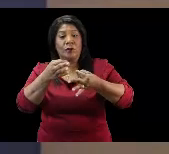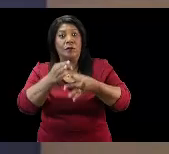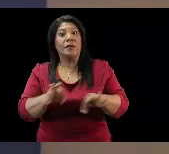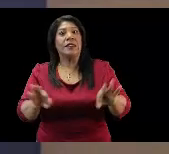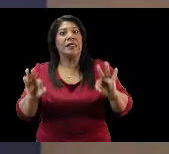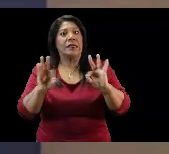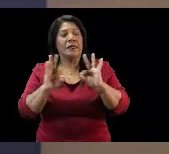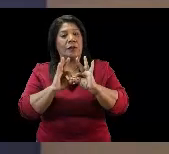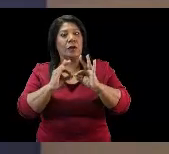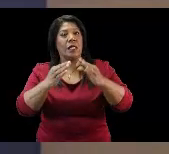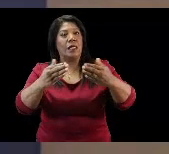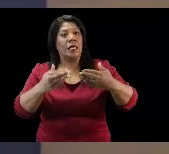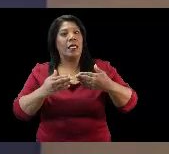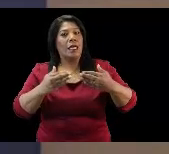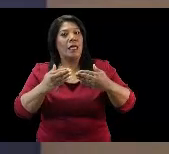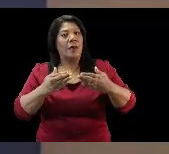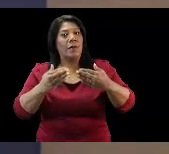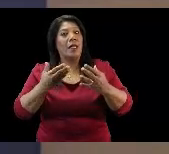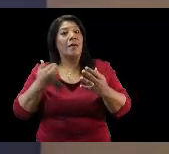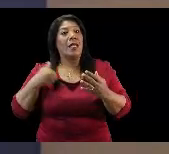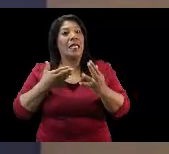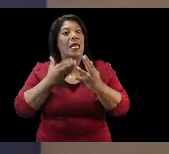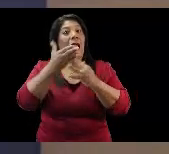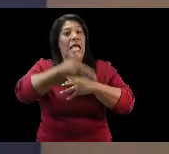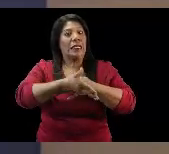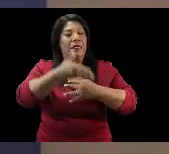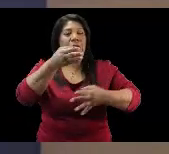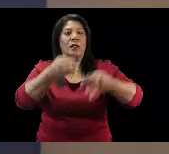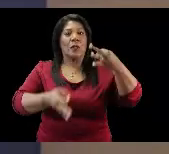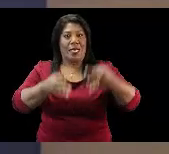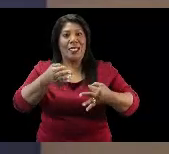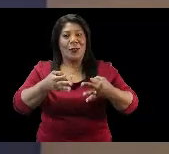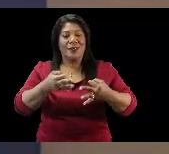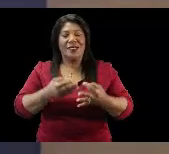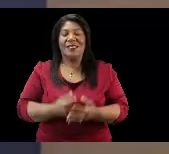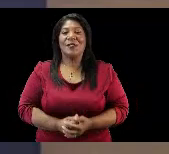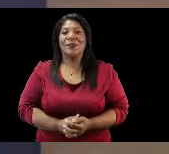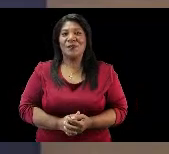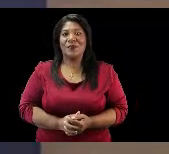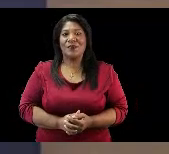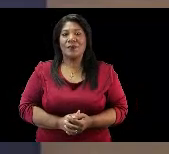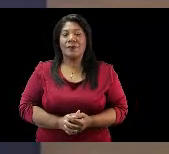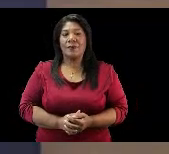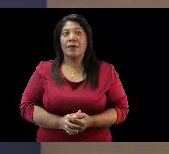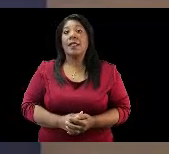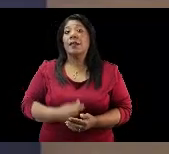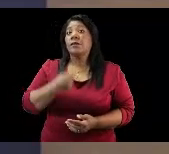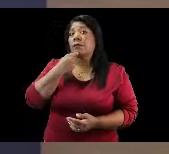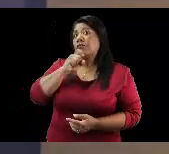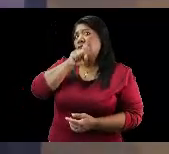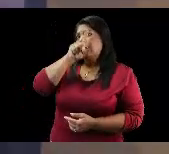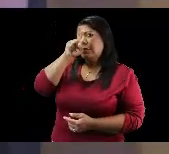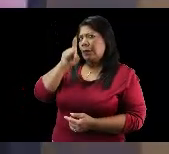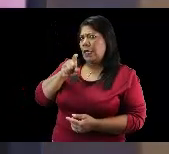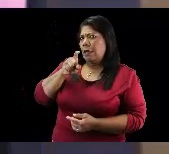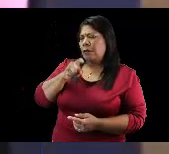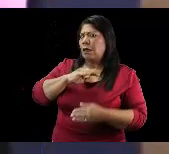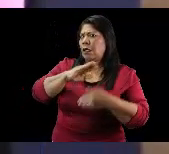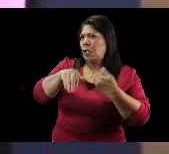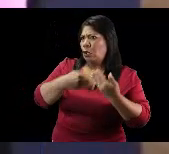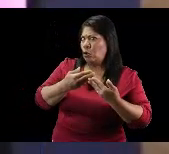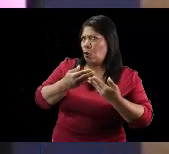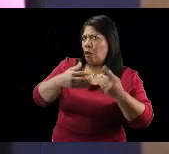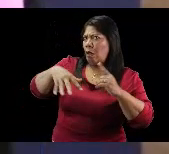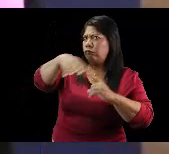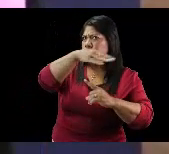muy importante en Panamá ese ámbito judicial. Uh-huh. ¿En qué ámbitos, en esa línea, en qué ámbitos se